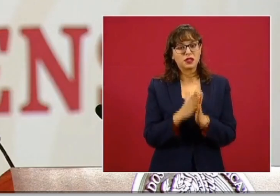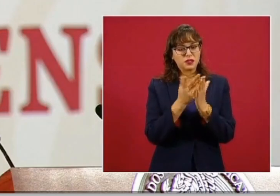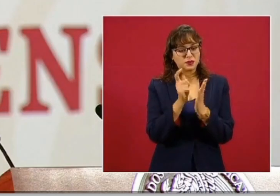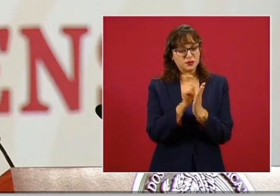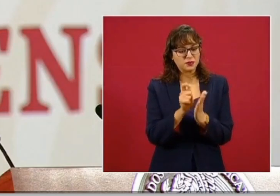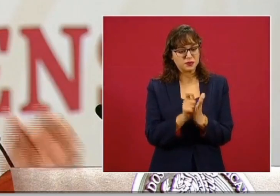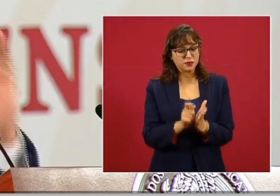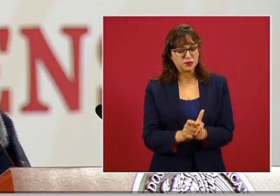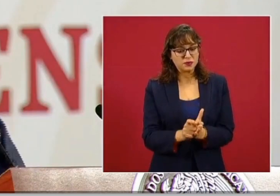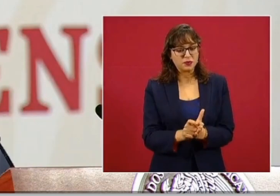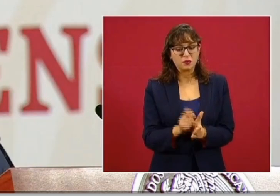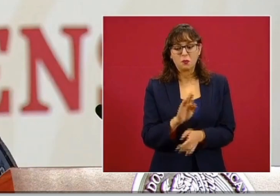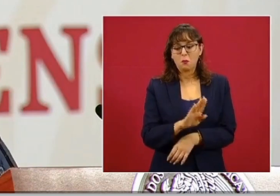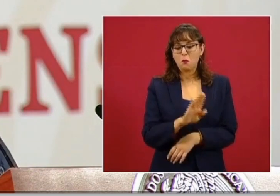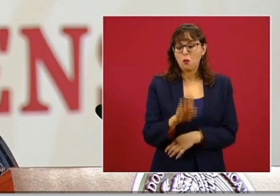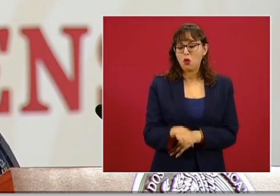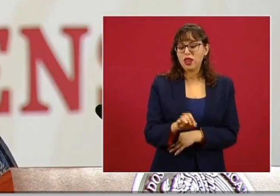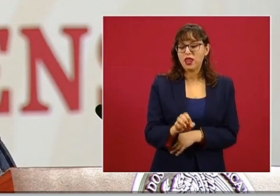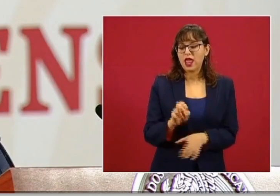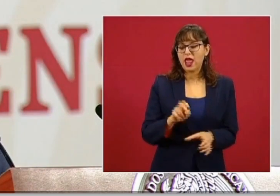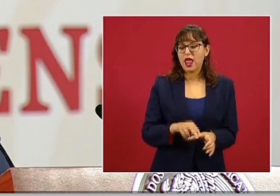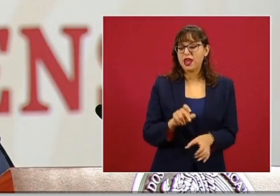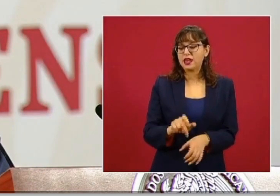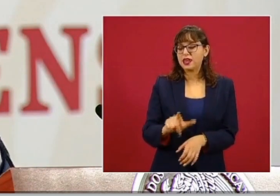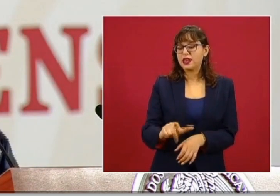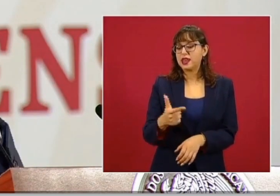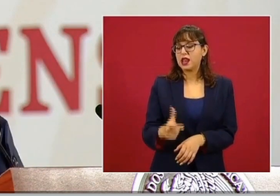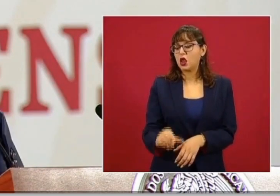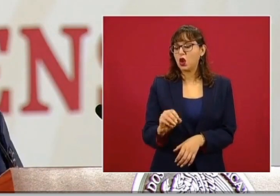incienso a los gobernantes.